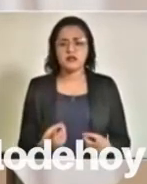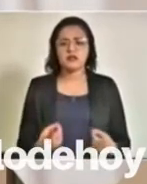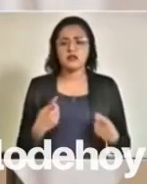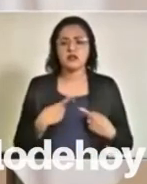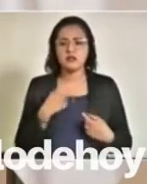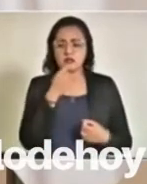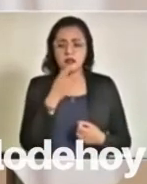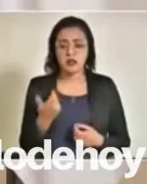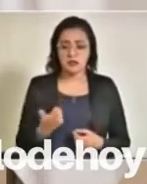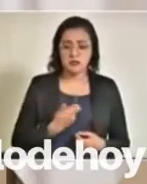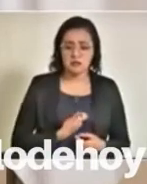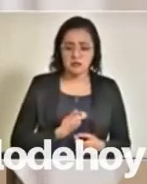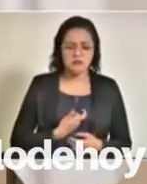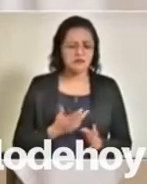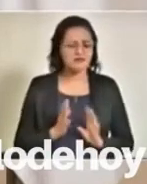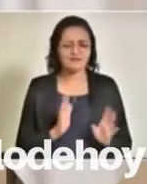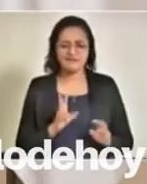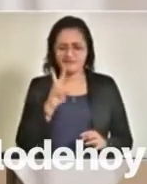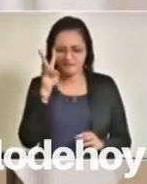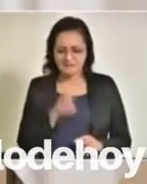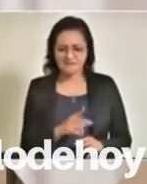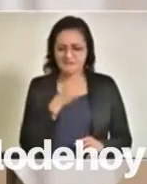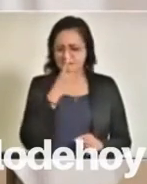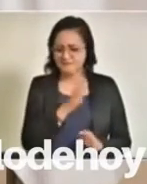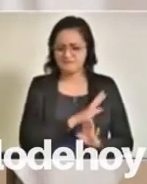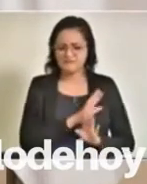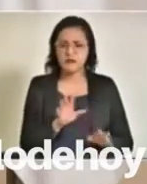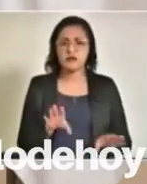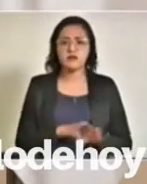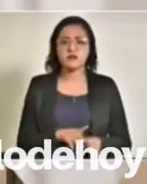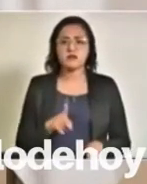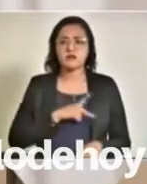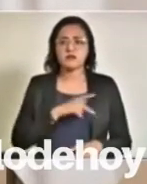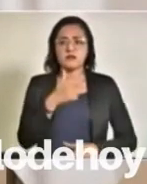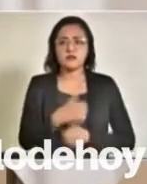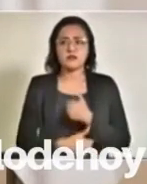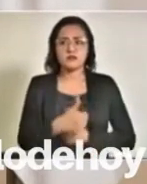dinero por alguna participación